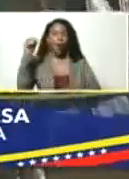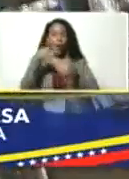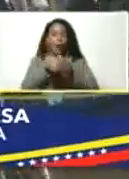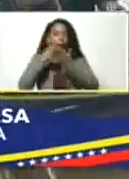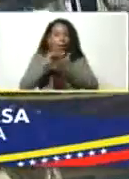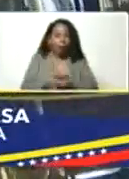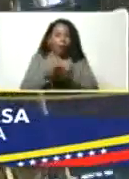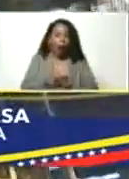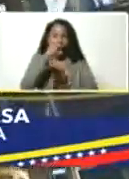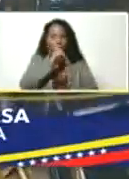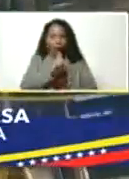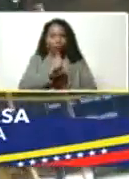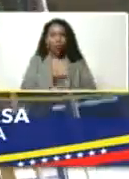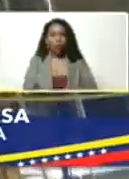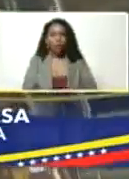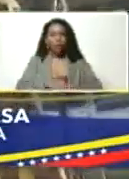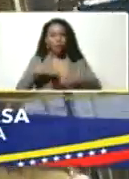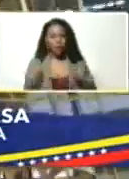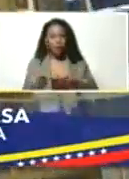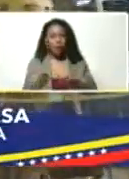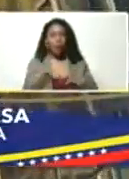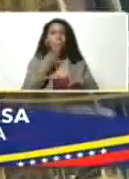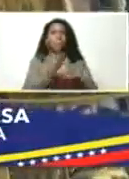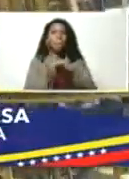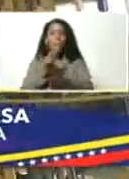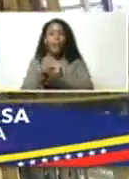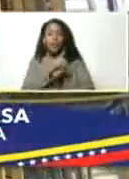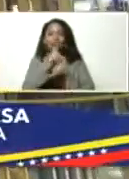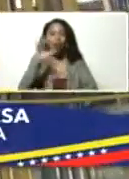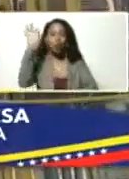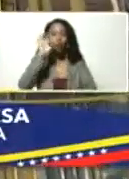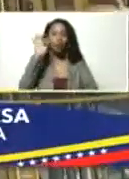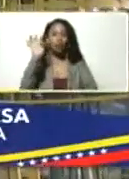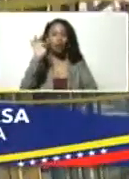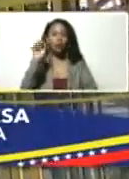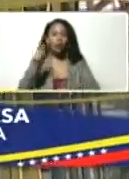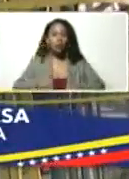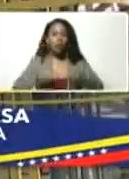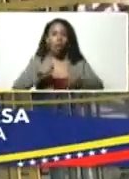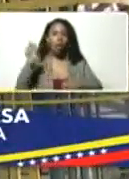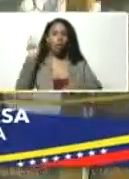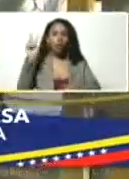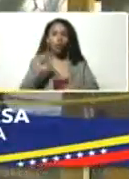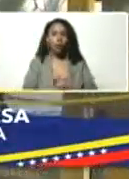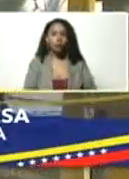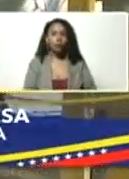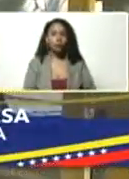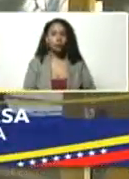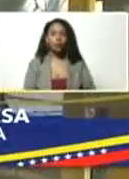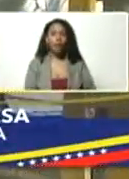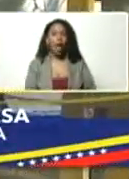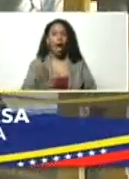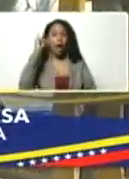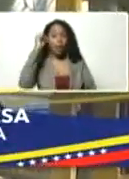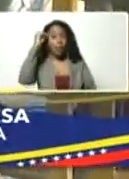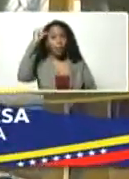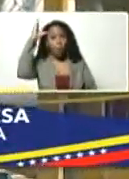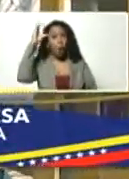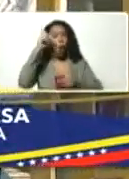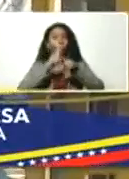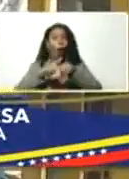toneladas al año, que es la demanda, el 100% de la demanda del mercado venezolano. Y tenemos una capacidad en